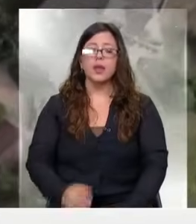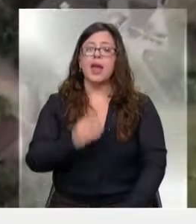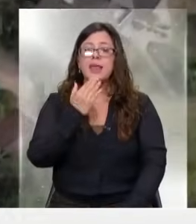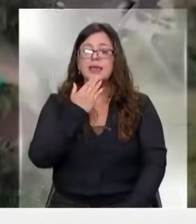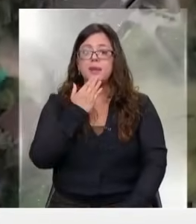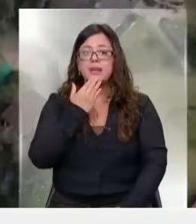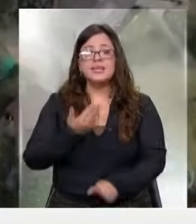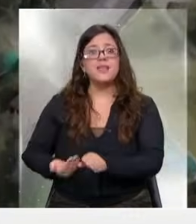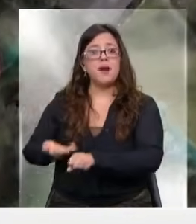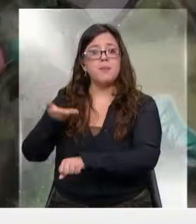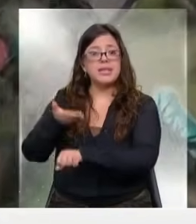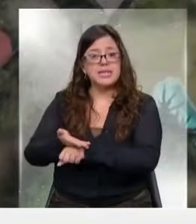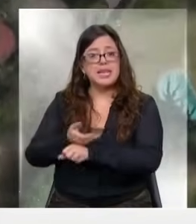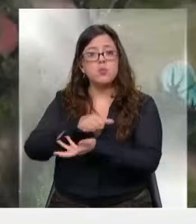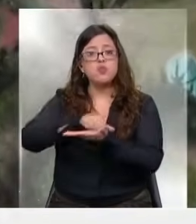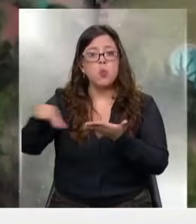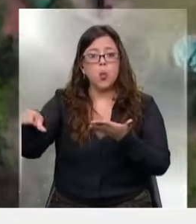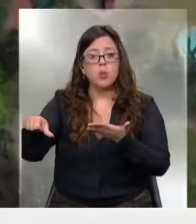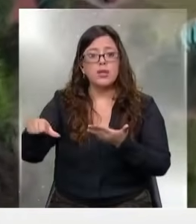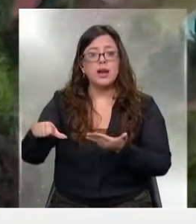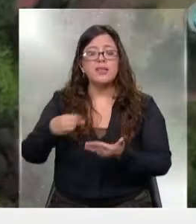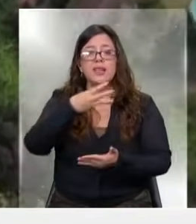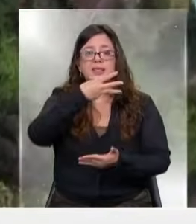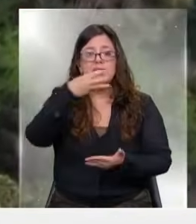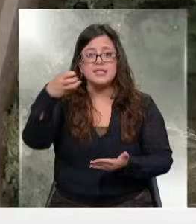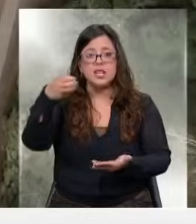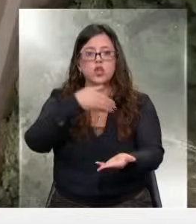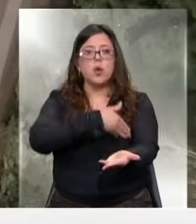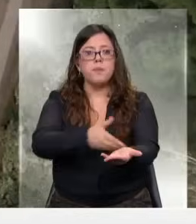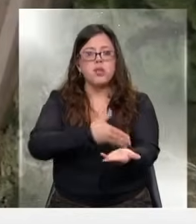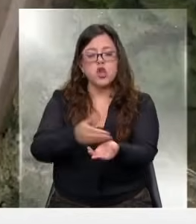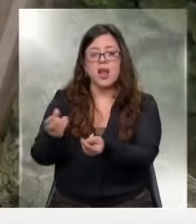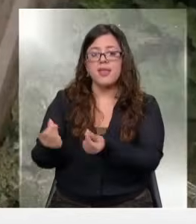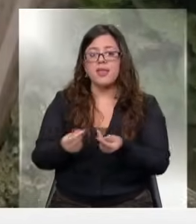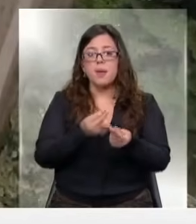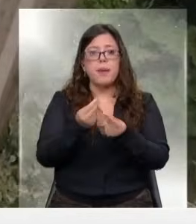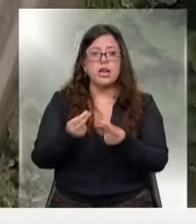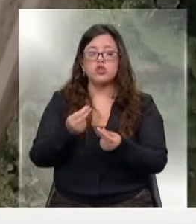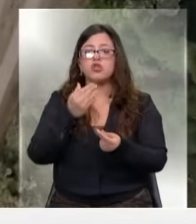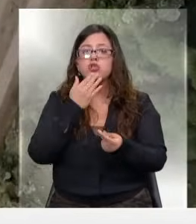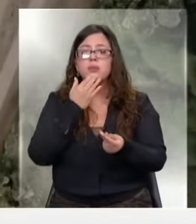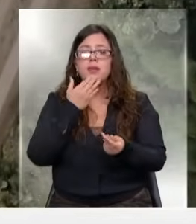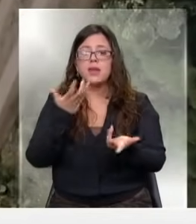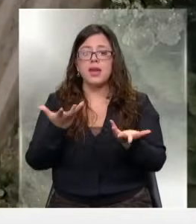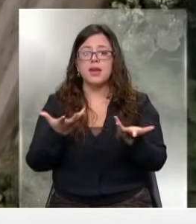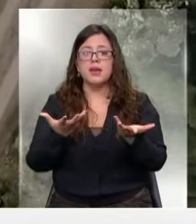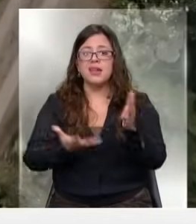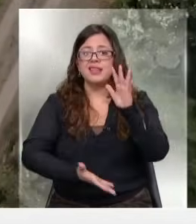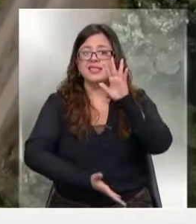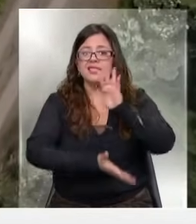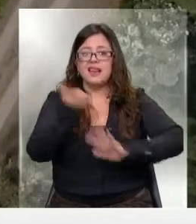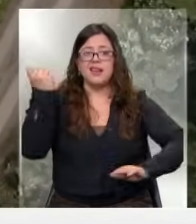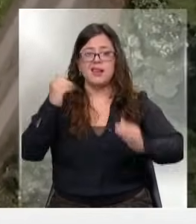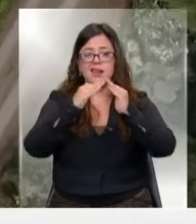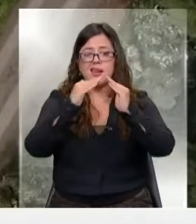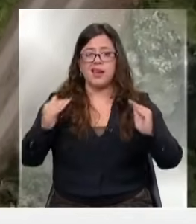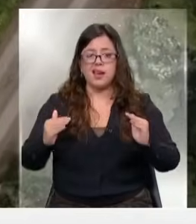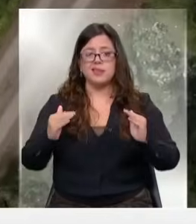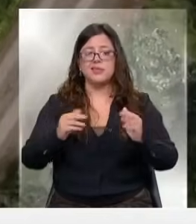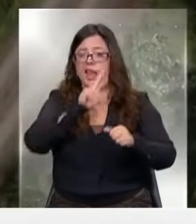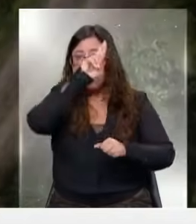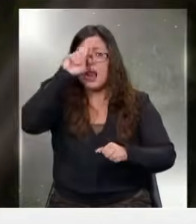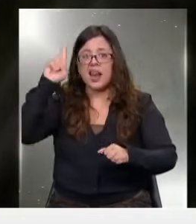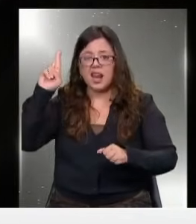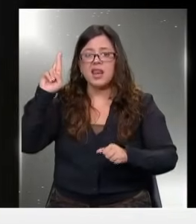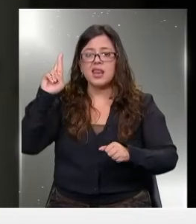También se solicitará una multa de casi 300 millones de pesos y el decomiso de su lujosa casa en La Reina. Por vía